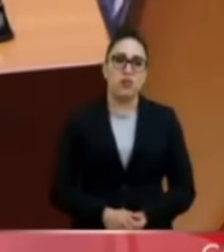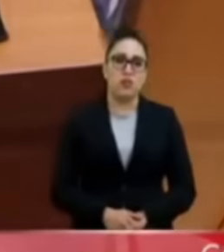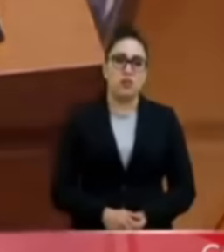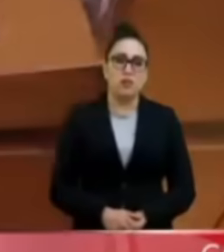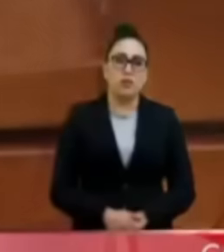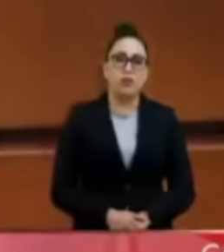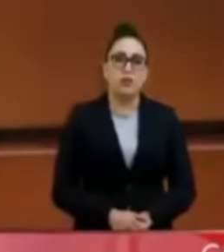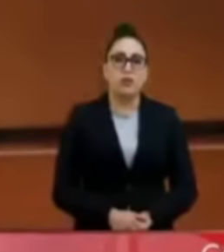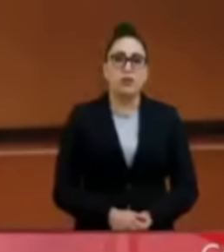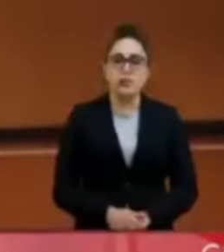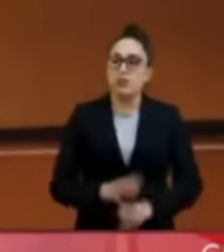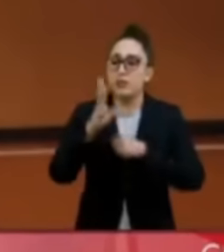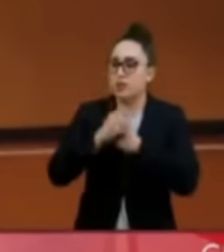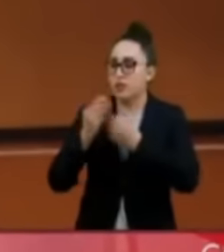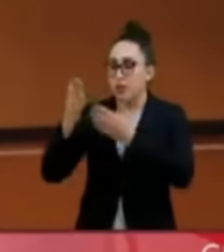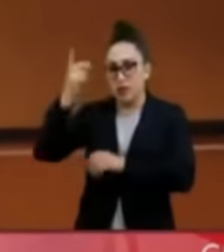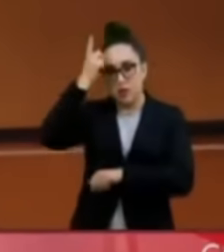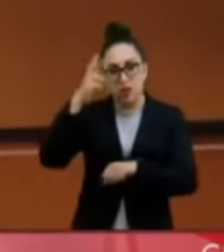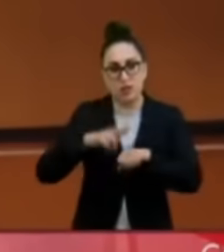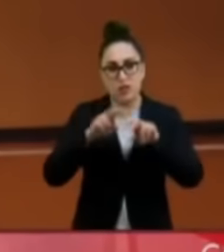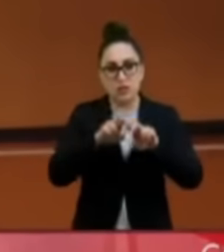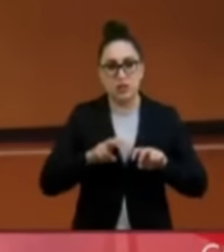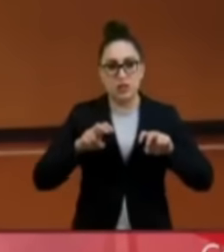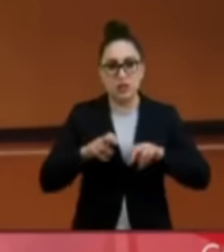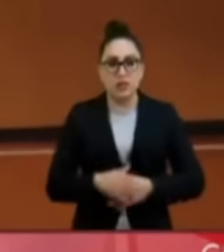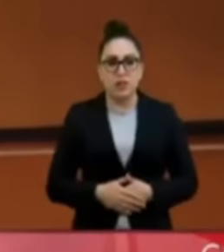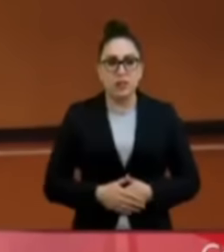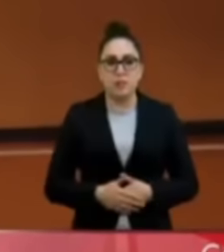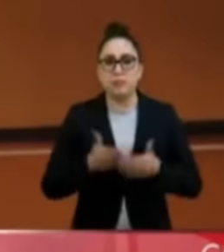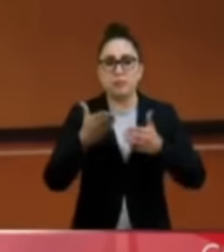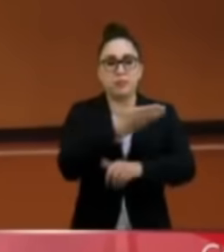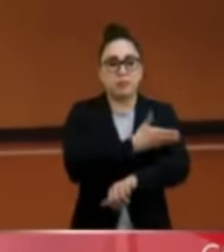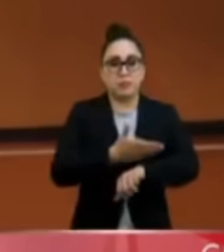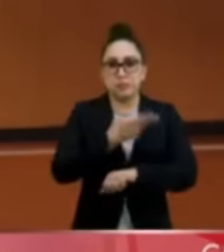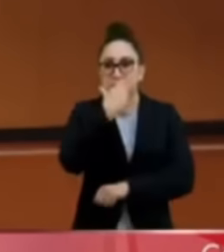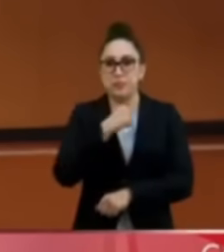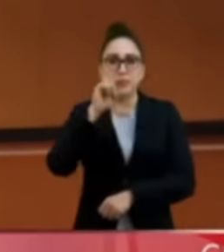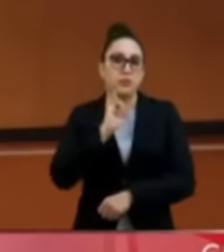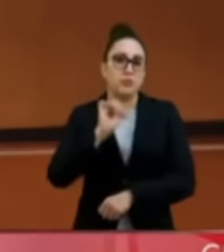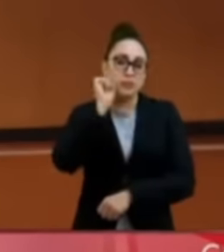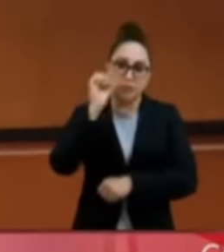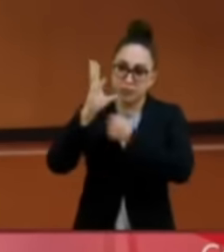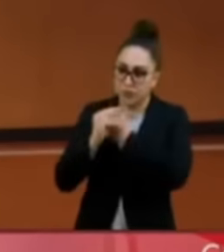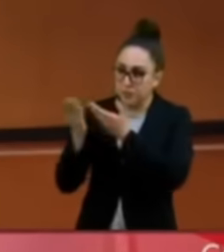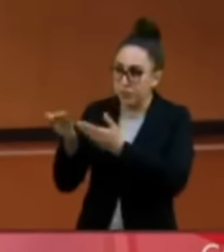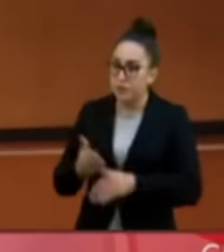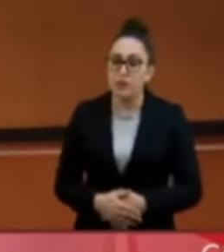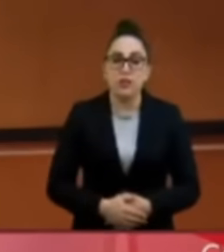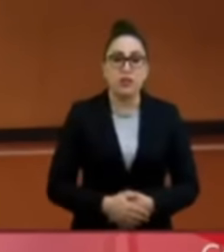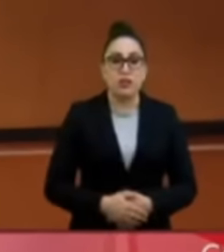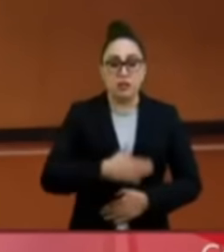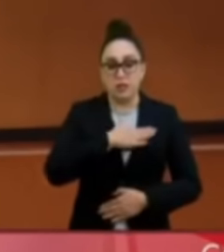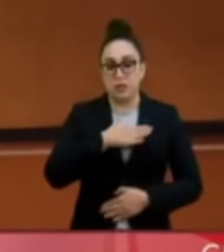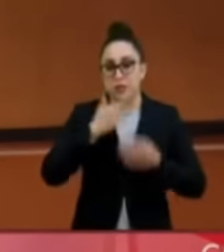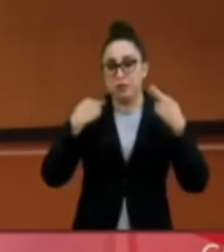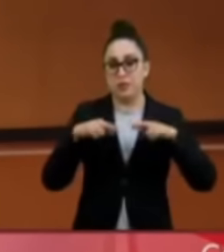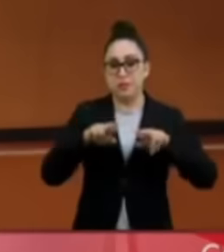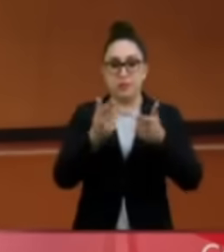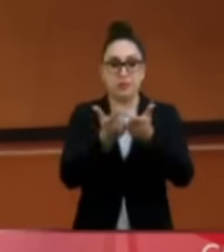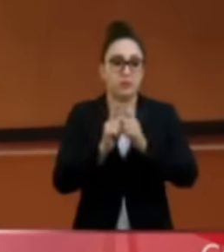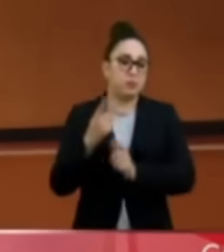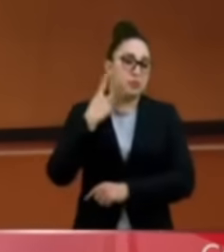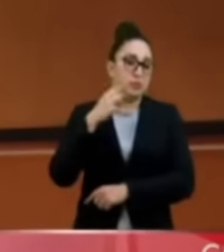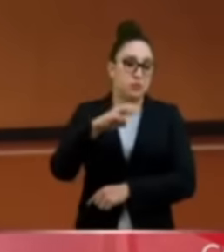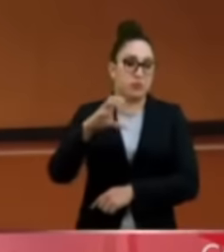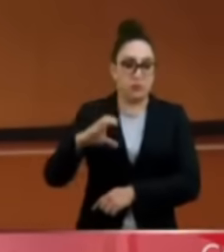Con el permiso de la mesa directiva, compañeras y compañeros senadores, para Movimiento Ciudadano no hay nada que celebrar